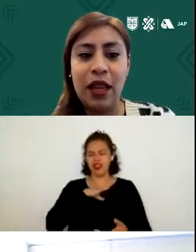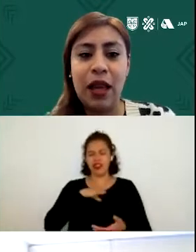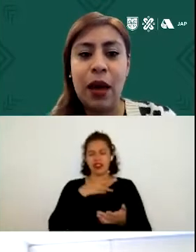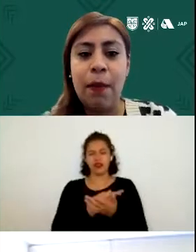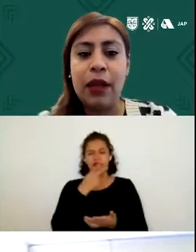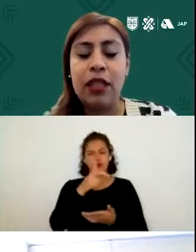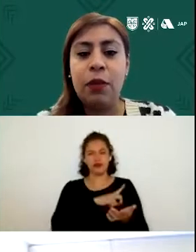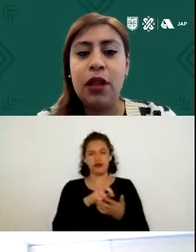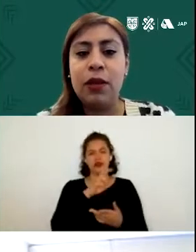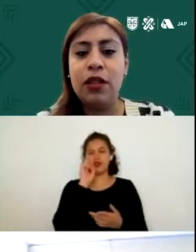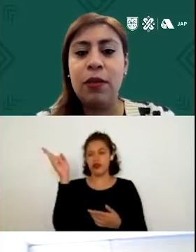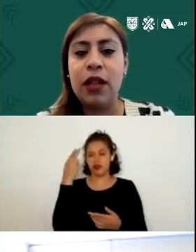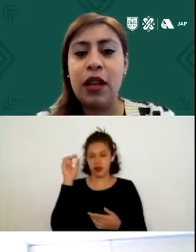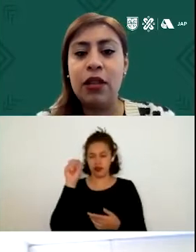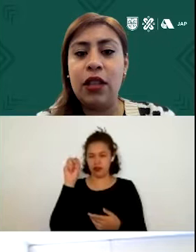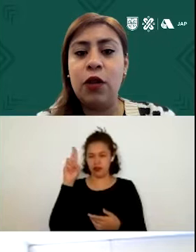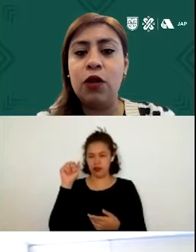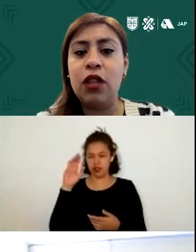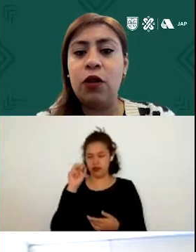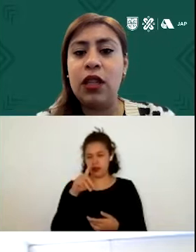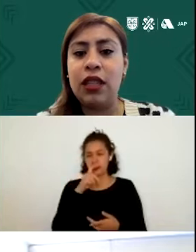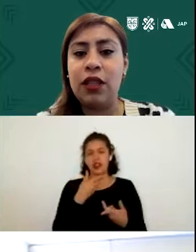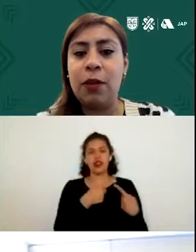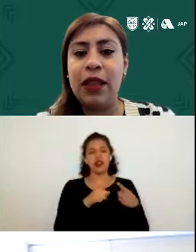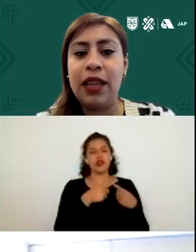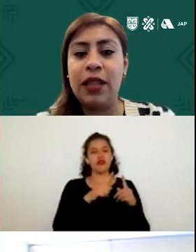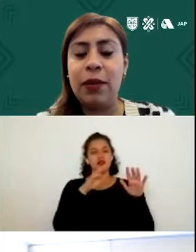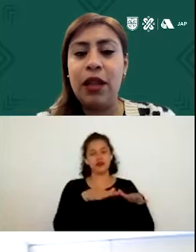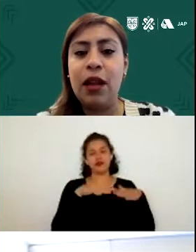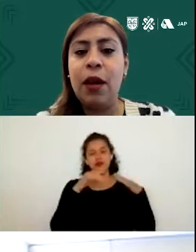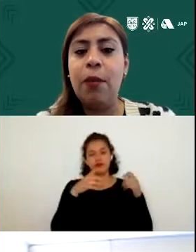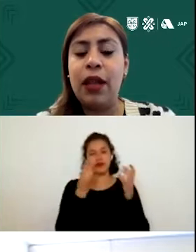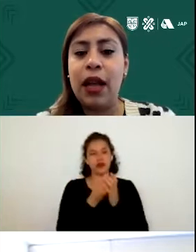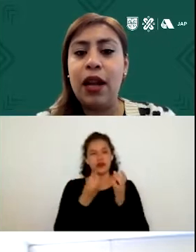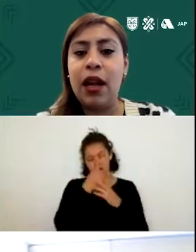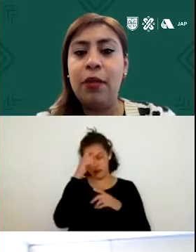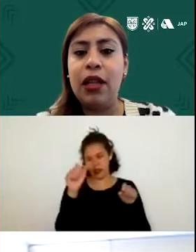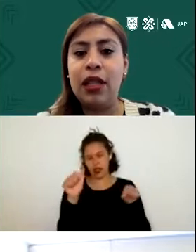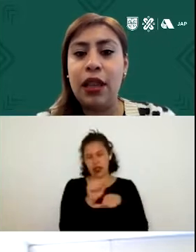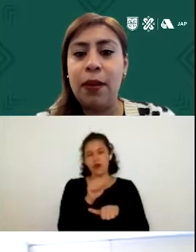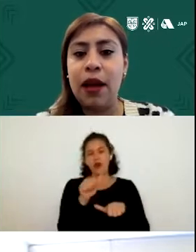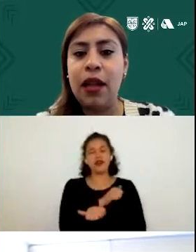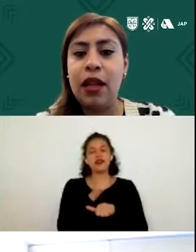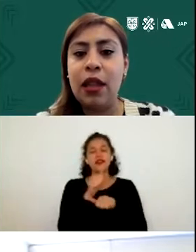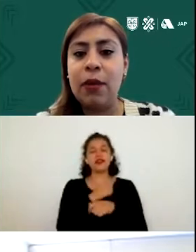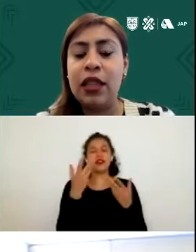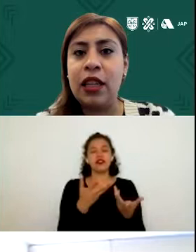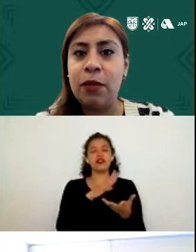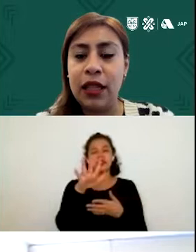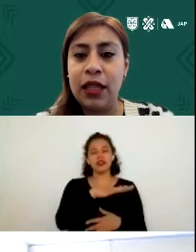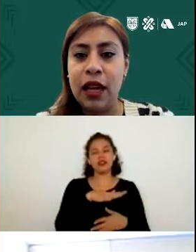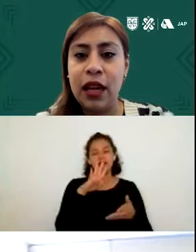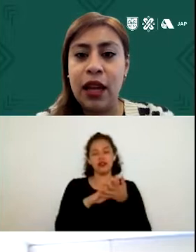universidad. Participó en diversos seminarios y cursos de actualización en materia civil, penal, administrativa, temas